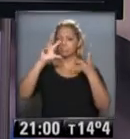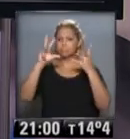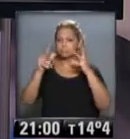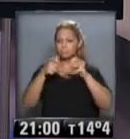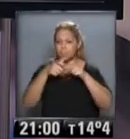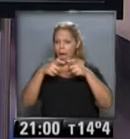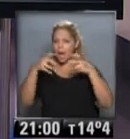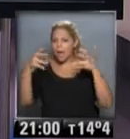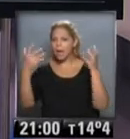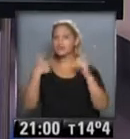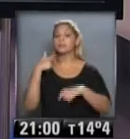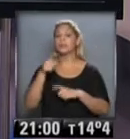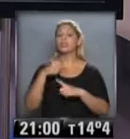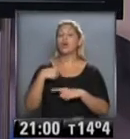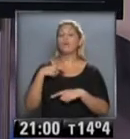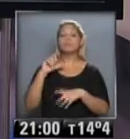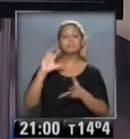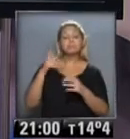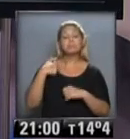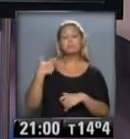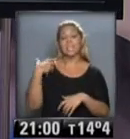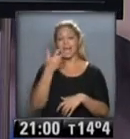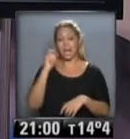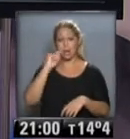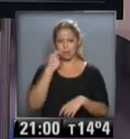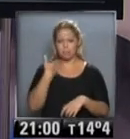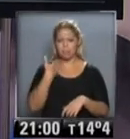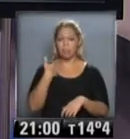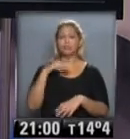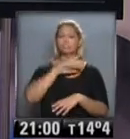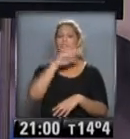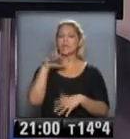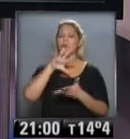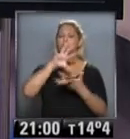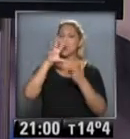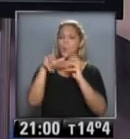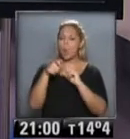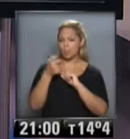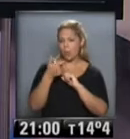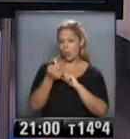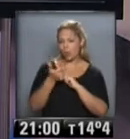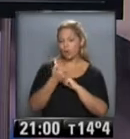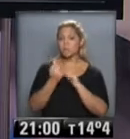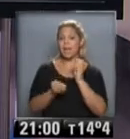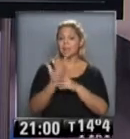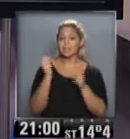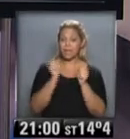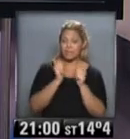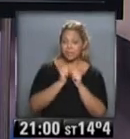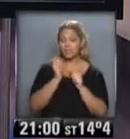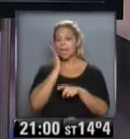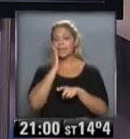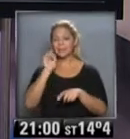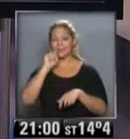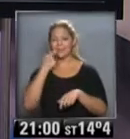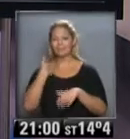oeste de la región, pero con tiempo bueno en general, con cielo algo nublado apenas en el este de Buenos Aires, sur del litoral, una mañana fresca, una tarde agradable